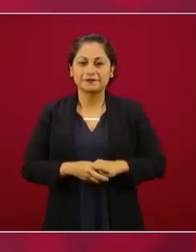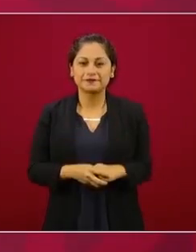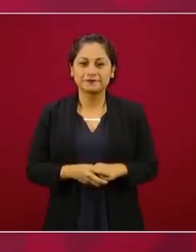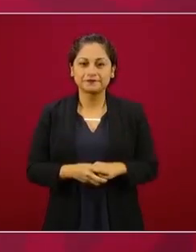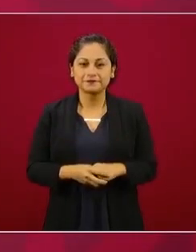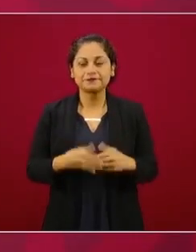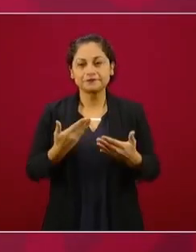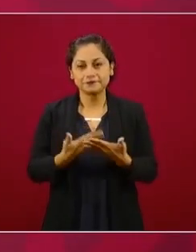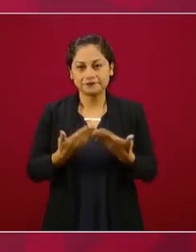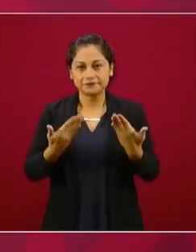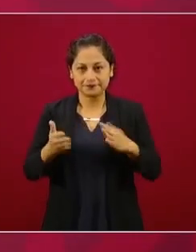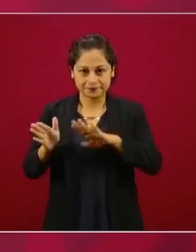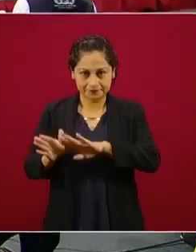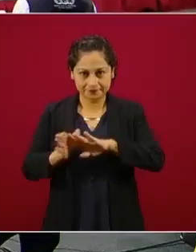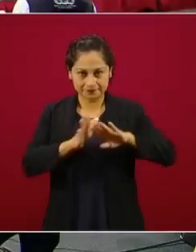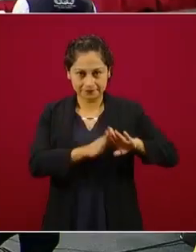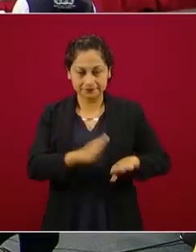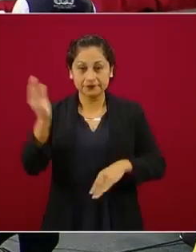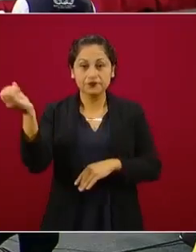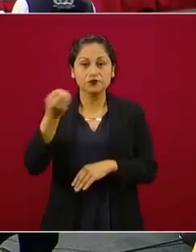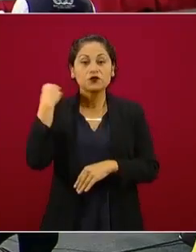nuestra conferencia.